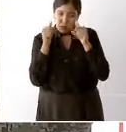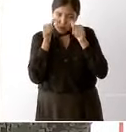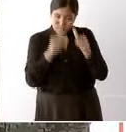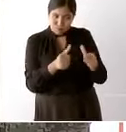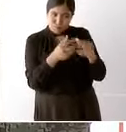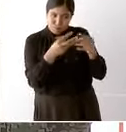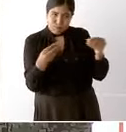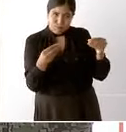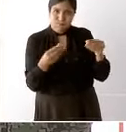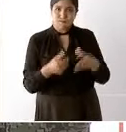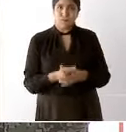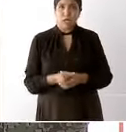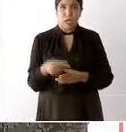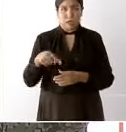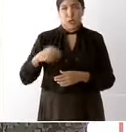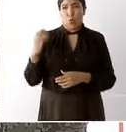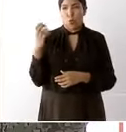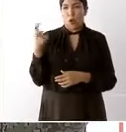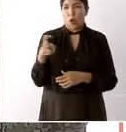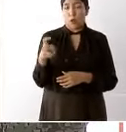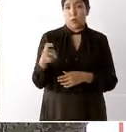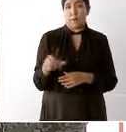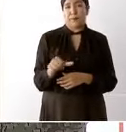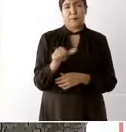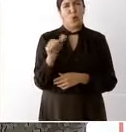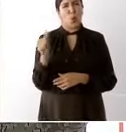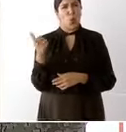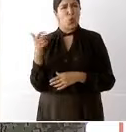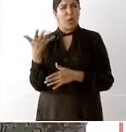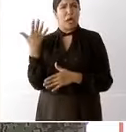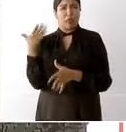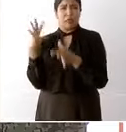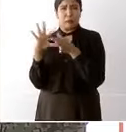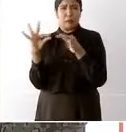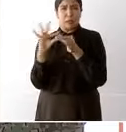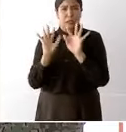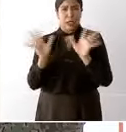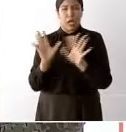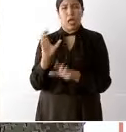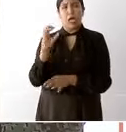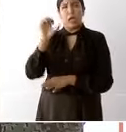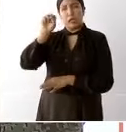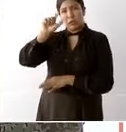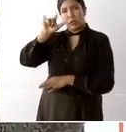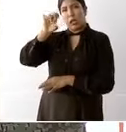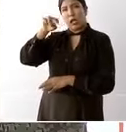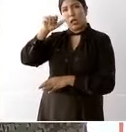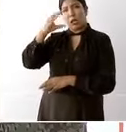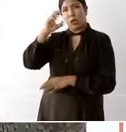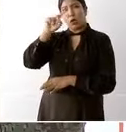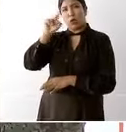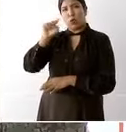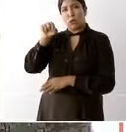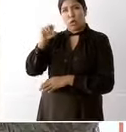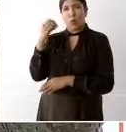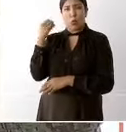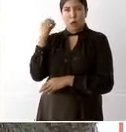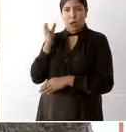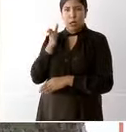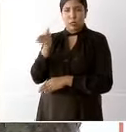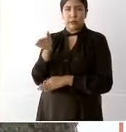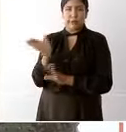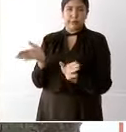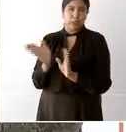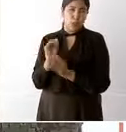Y como les comenté, también lo que va a ser allá en Salina Cruz, la contenerizada también. Y además de esto, las líneas